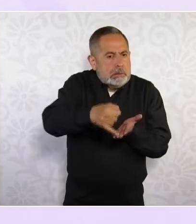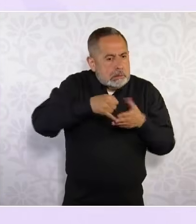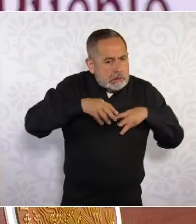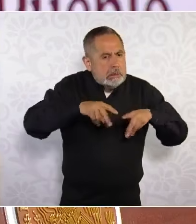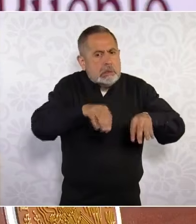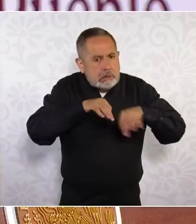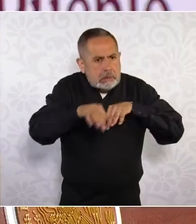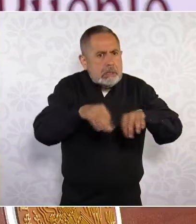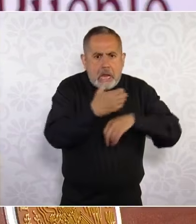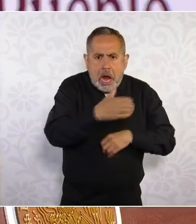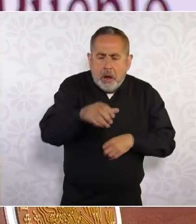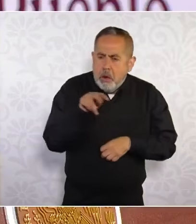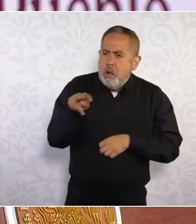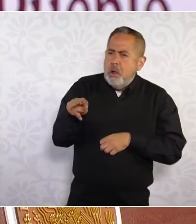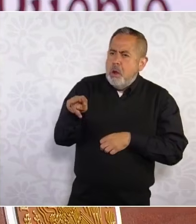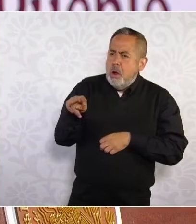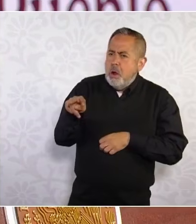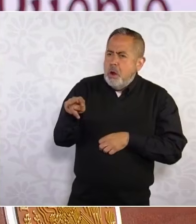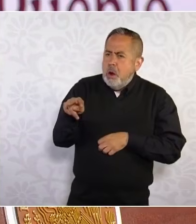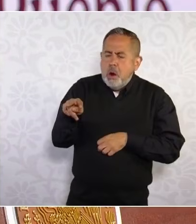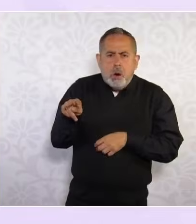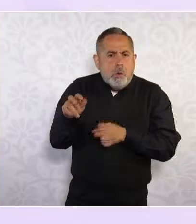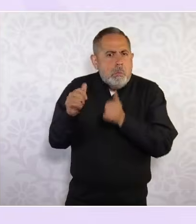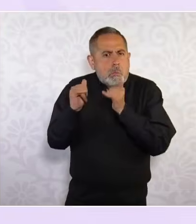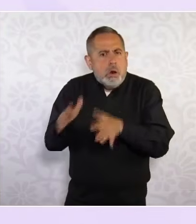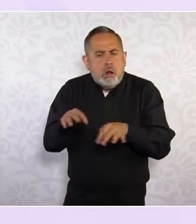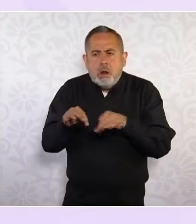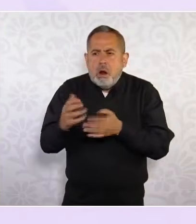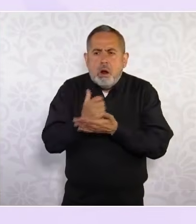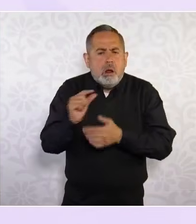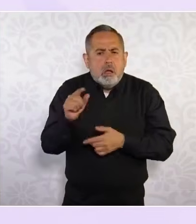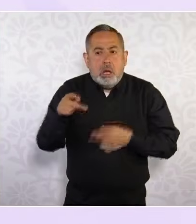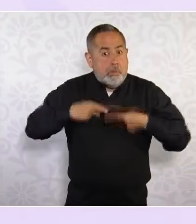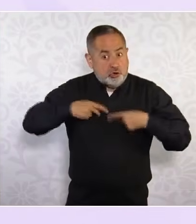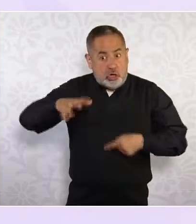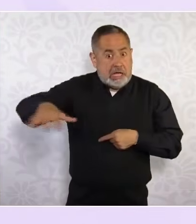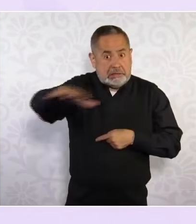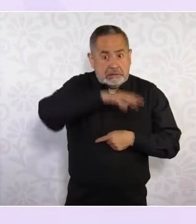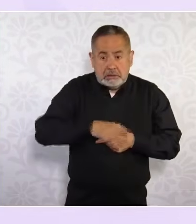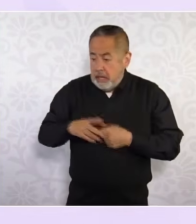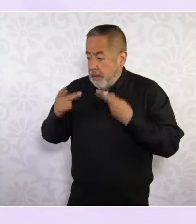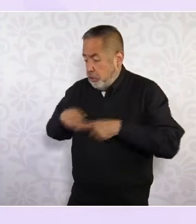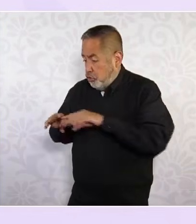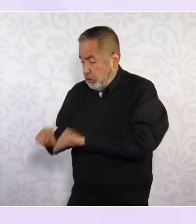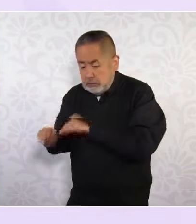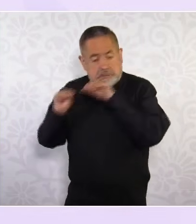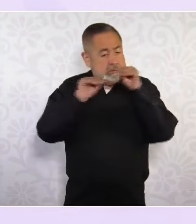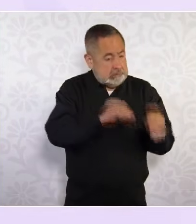son de los habitantes de nuestro país, migrantes